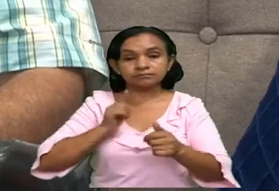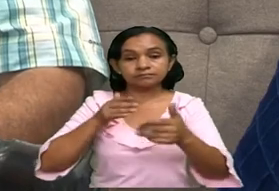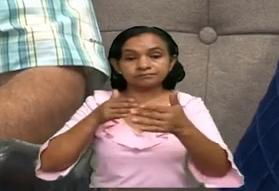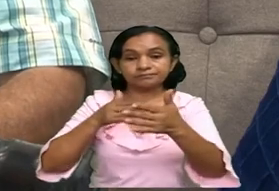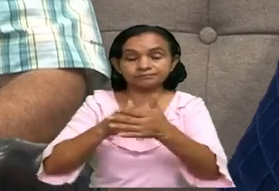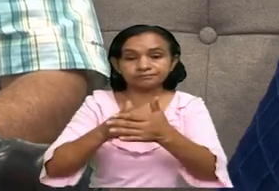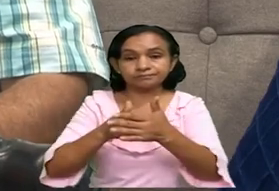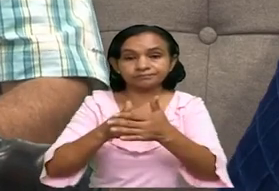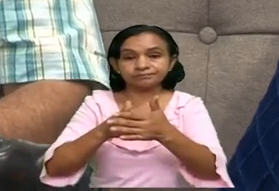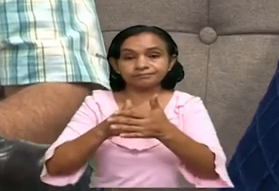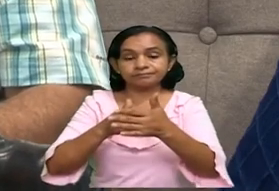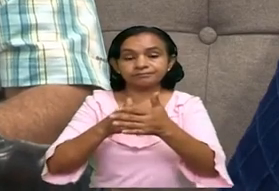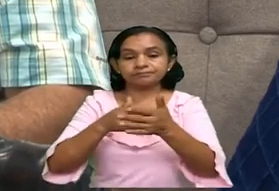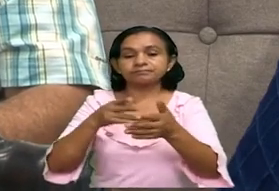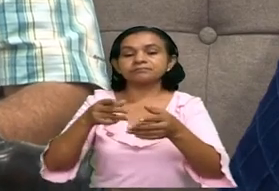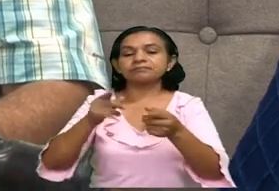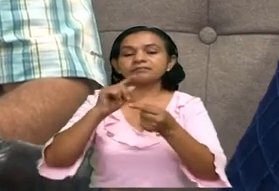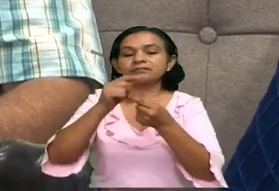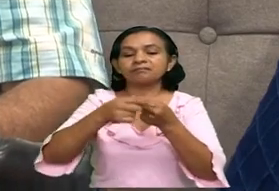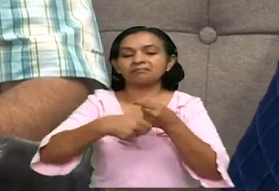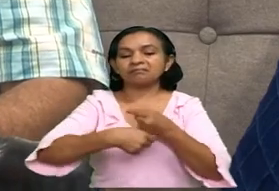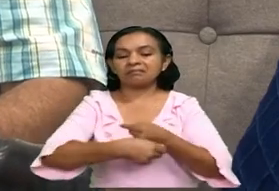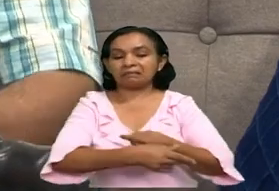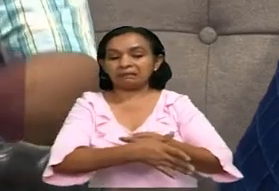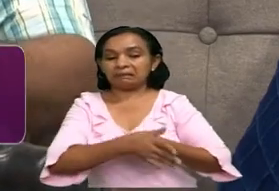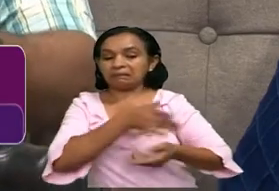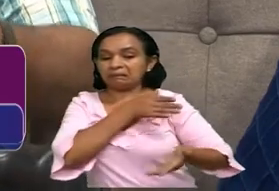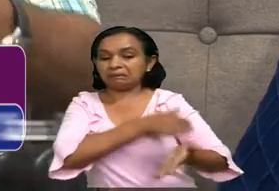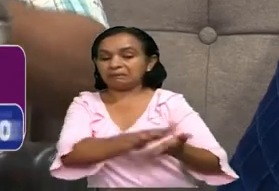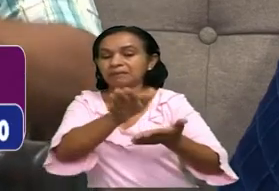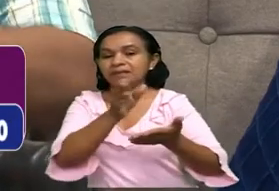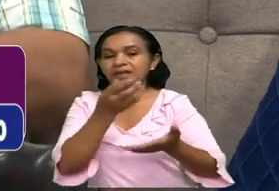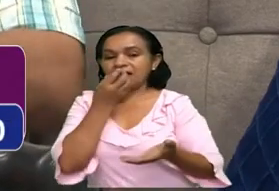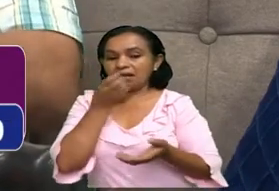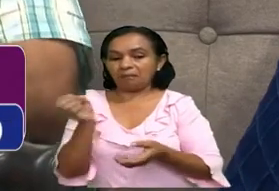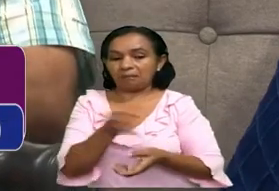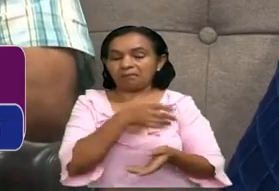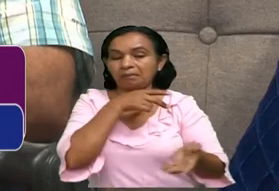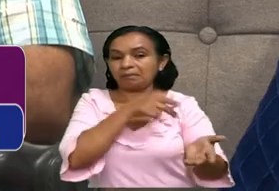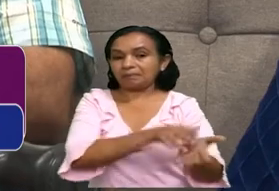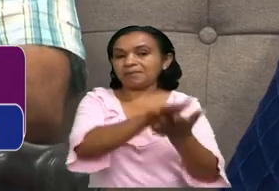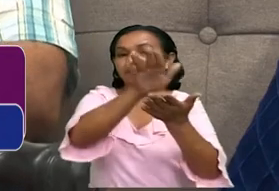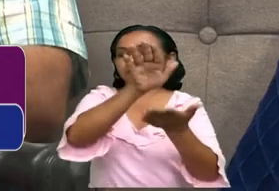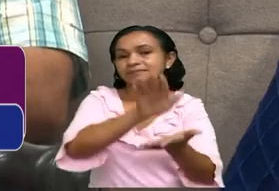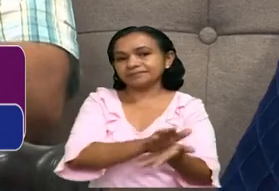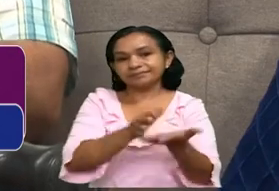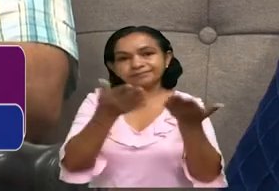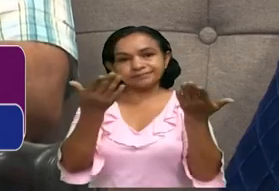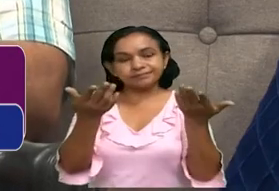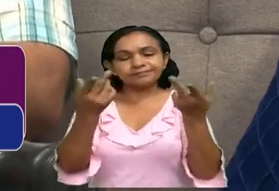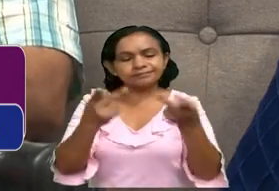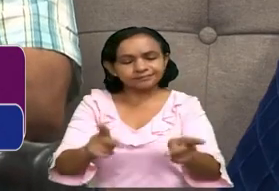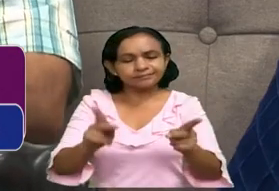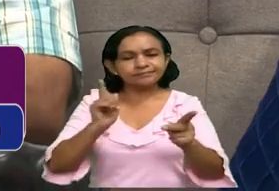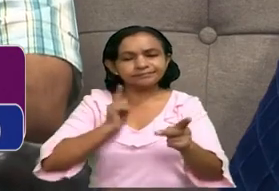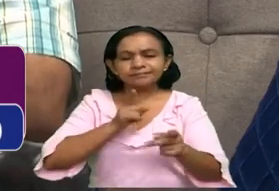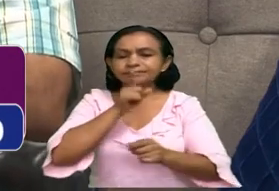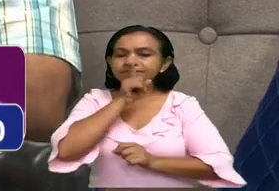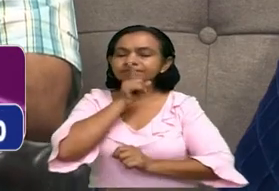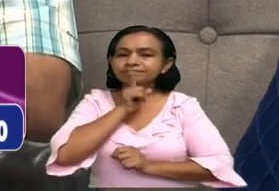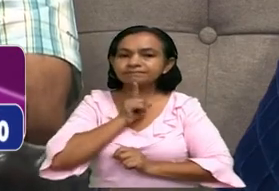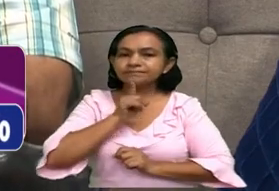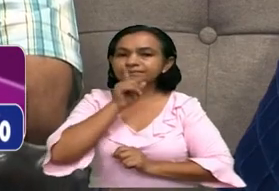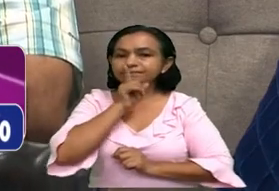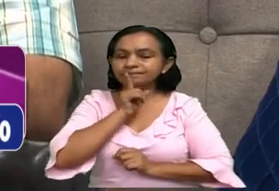han tirado cáscaras de banano en el camino, nos han tirado piedras, ¿verdad?, al camino, pero tenemos la paciencia y